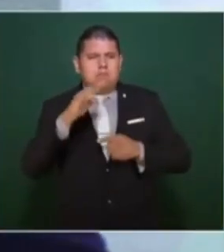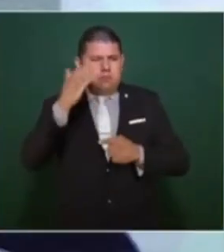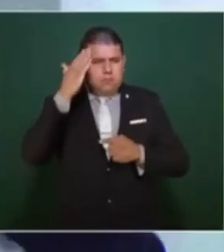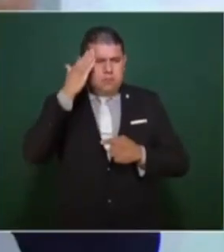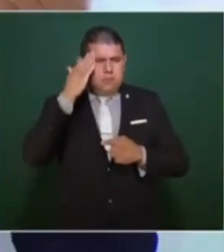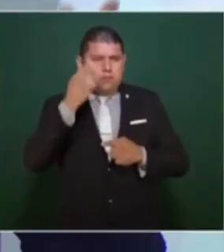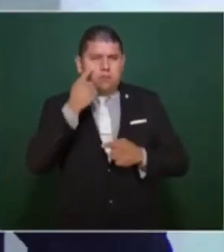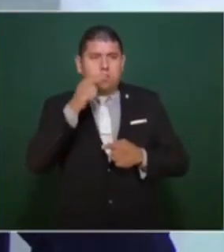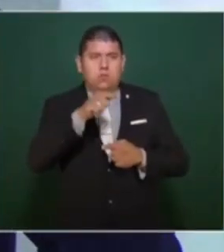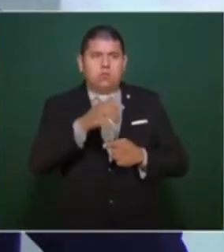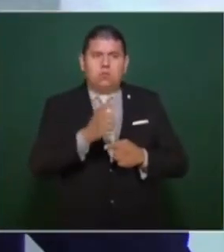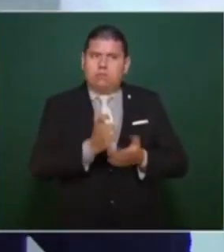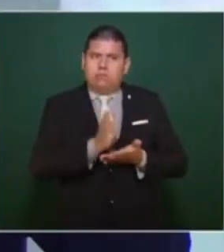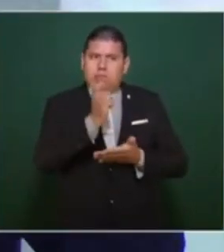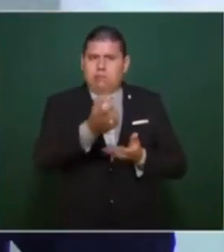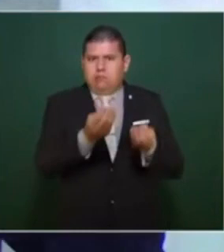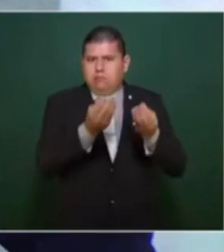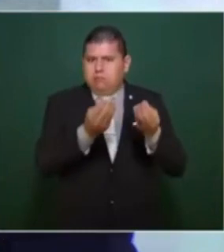porque cobraban muchísimo.